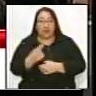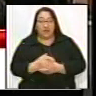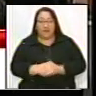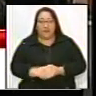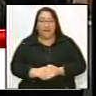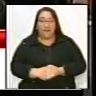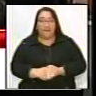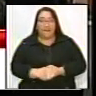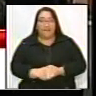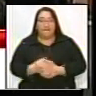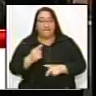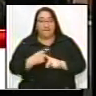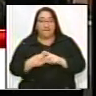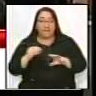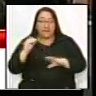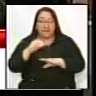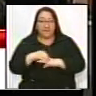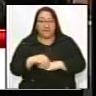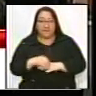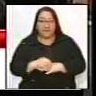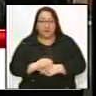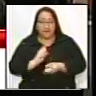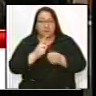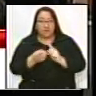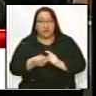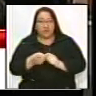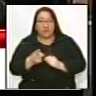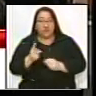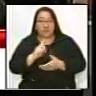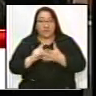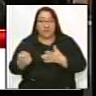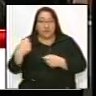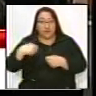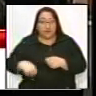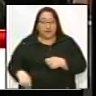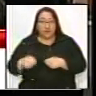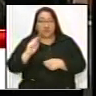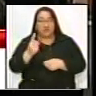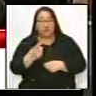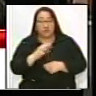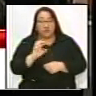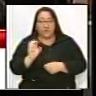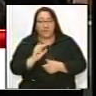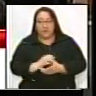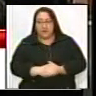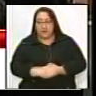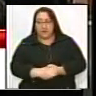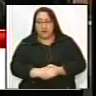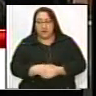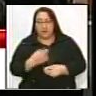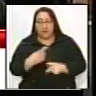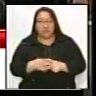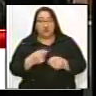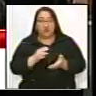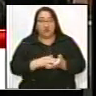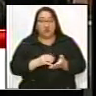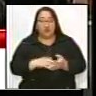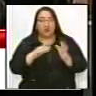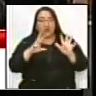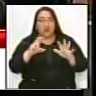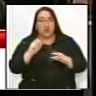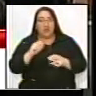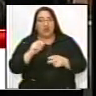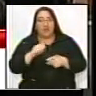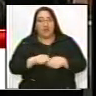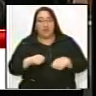por usurpación y se está lucrando mensualmente, se lleva $20,000 por el alquiler de 80 metros cuadrados. Y acá